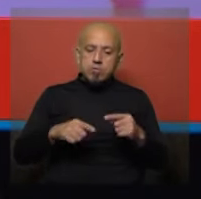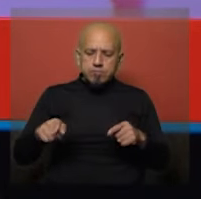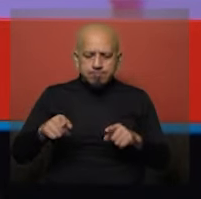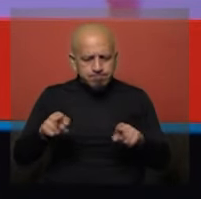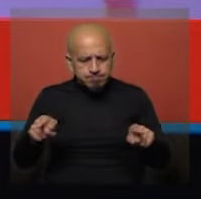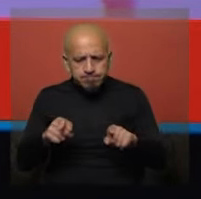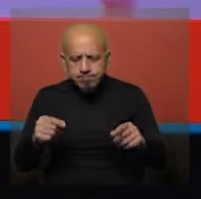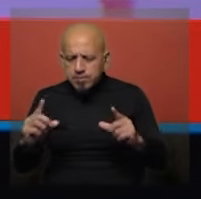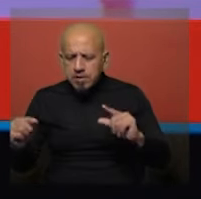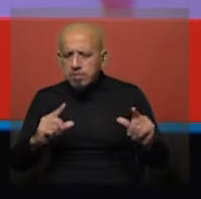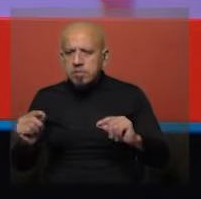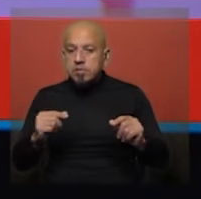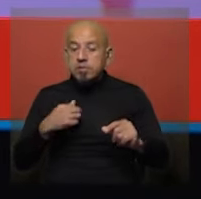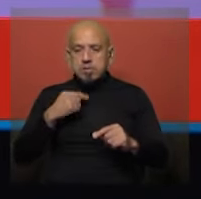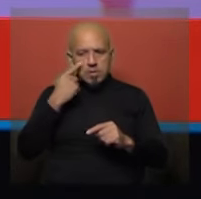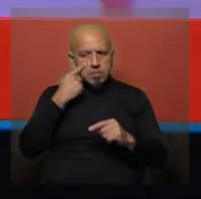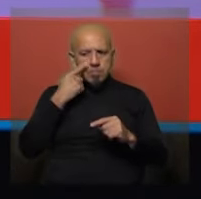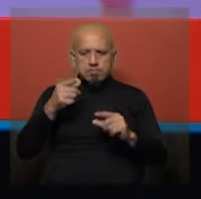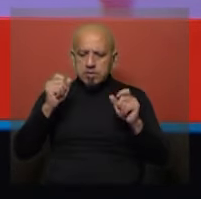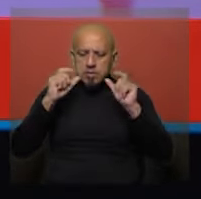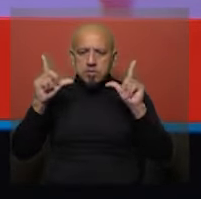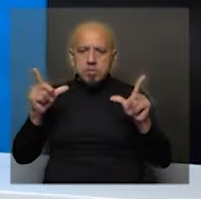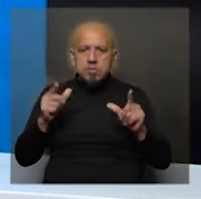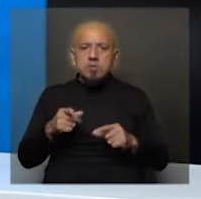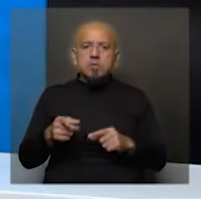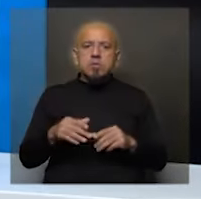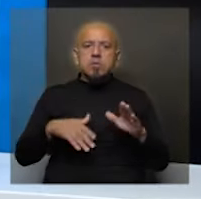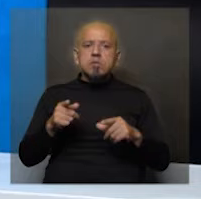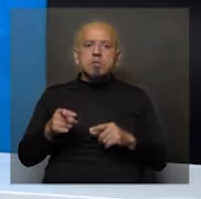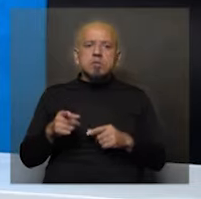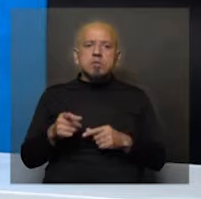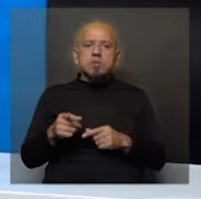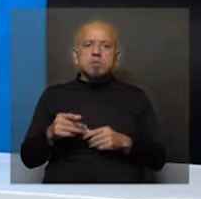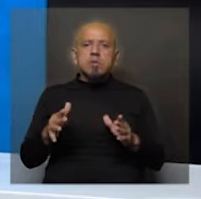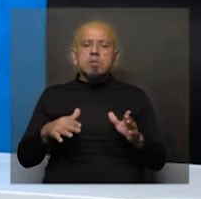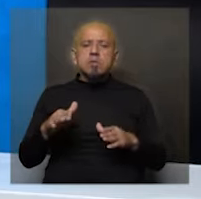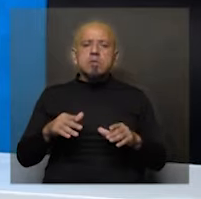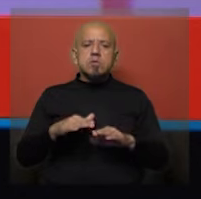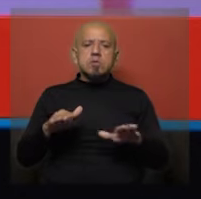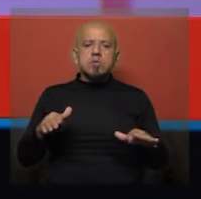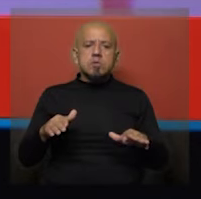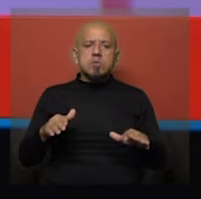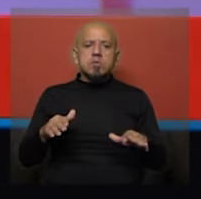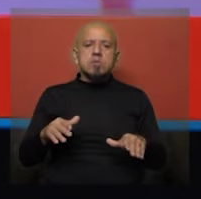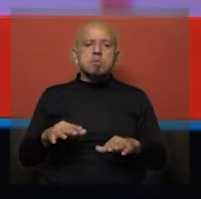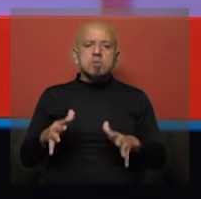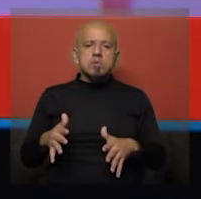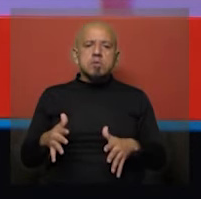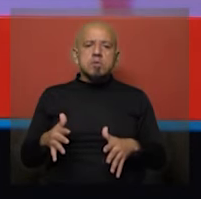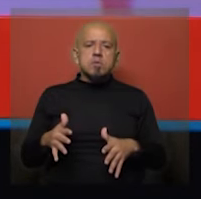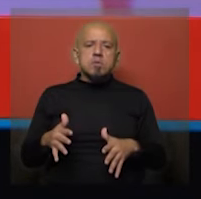donde tenemos que abrir los ganchos y estar más atentos vos sentís eso de que no se le cree a los niñas y los niños no lo siento pasa